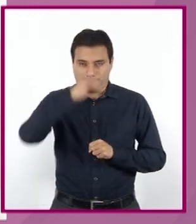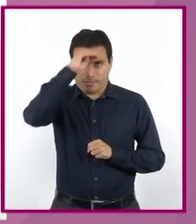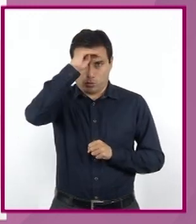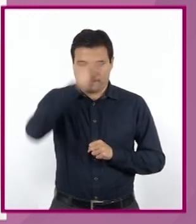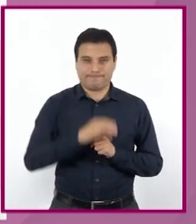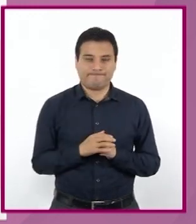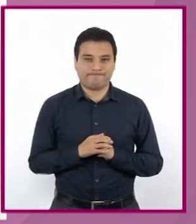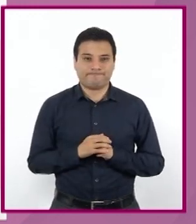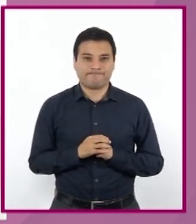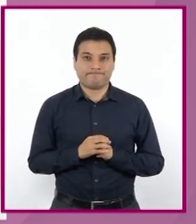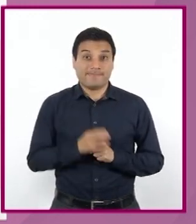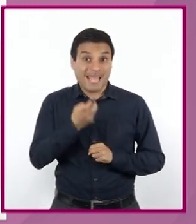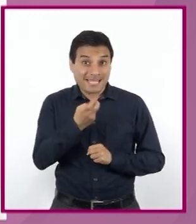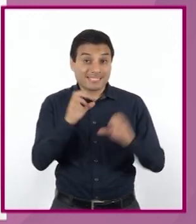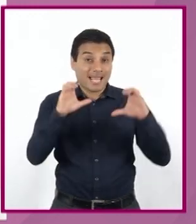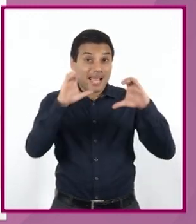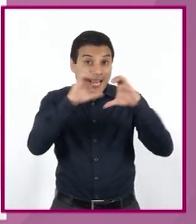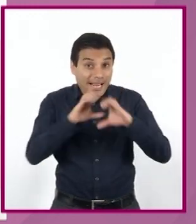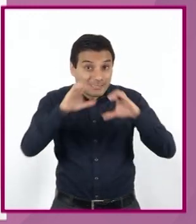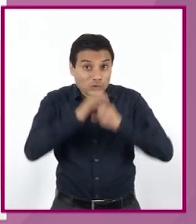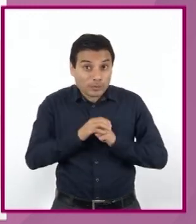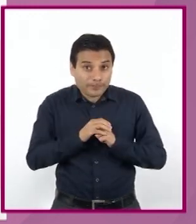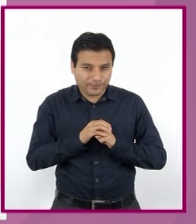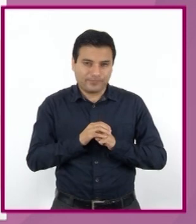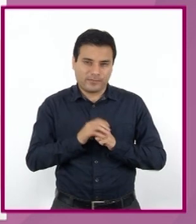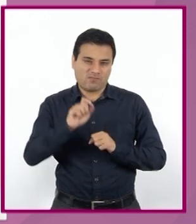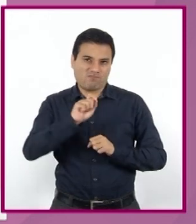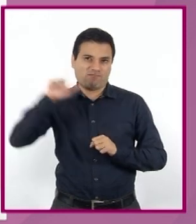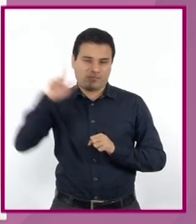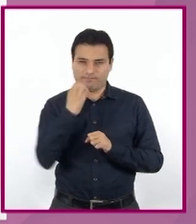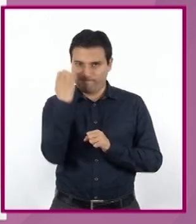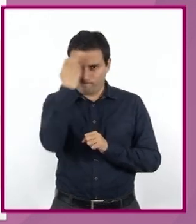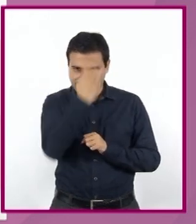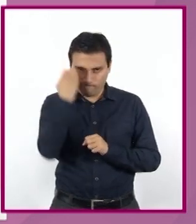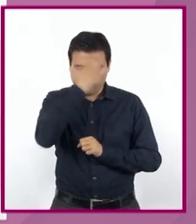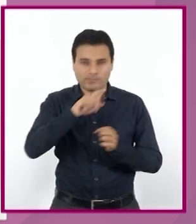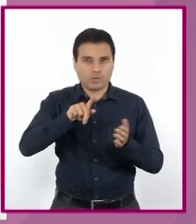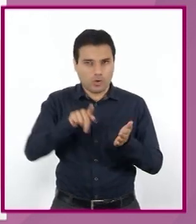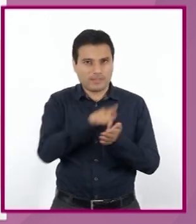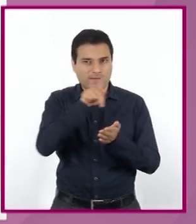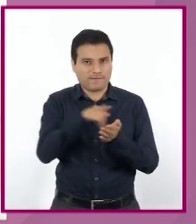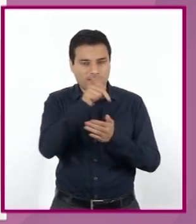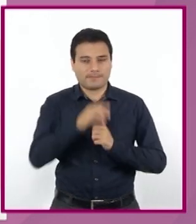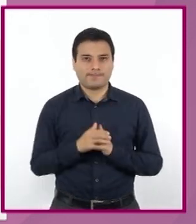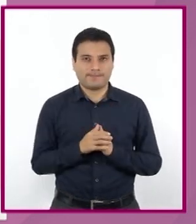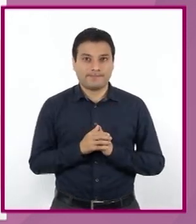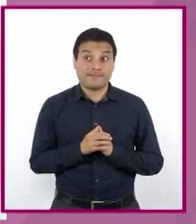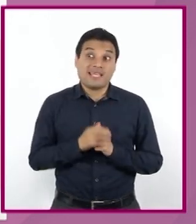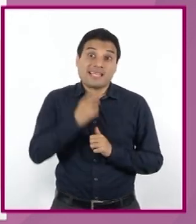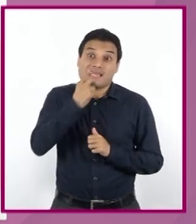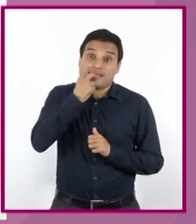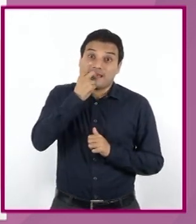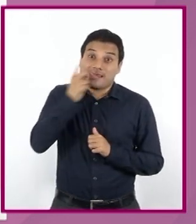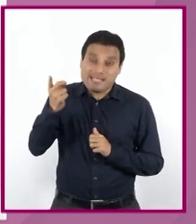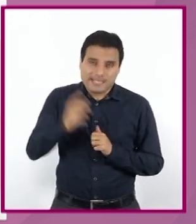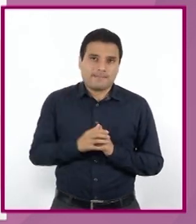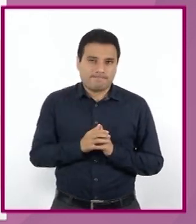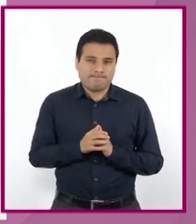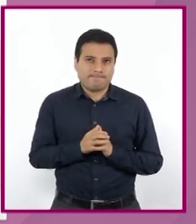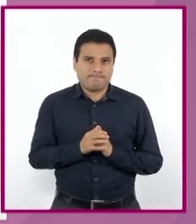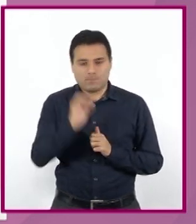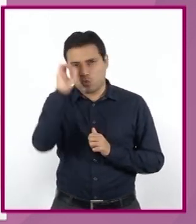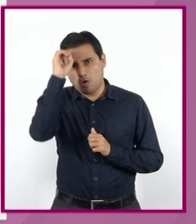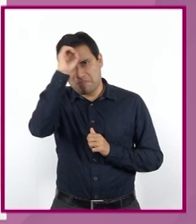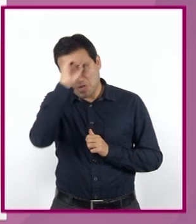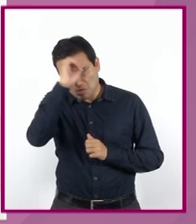así. Esa pieza musical ha sido analizada varias veces por especialistas. Ellos han hecho diversas